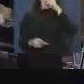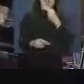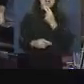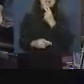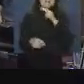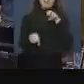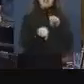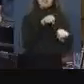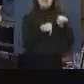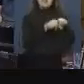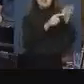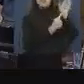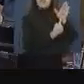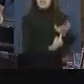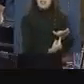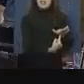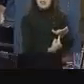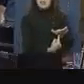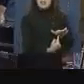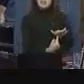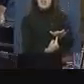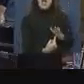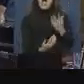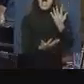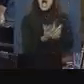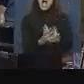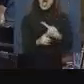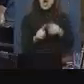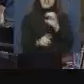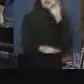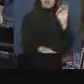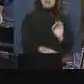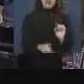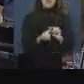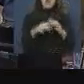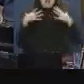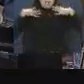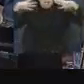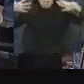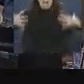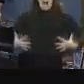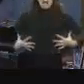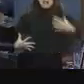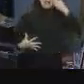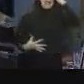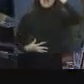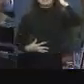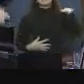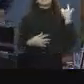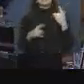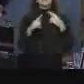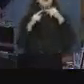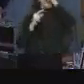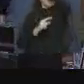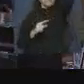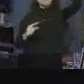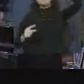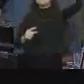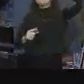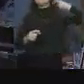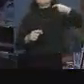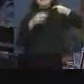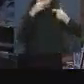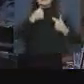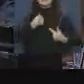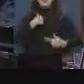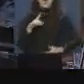vivido las discriminaciones Pero hay un porcentaje menor que se coloca en una manta se coloca en un cintillo en la cabeza y se dice